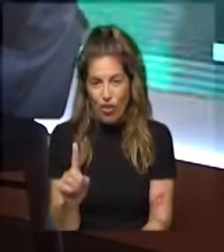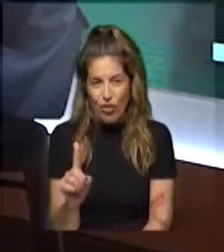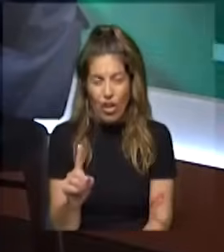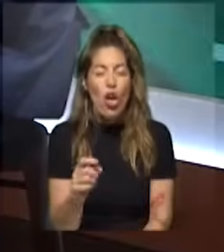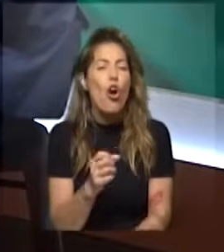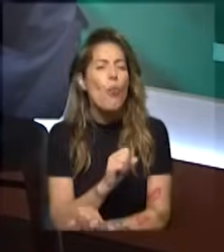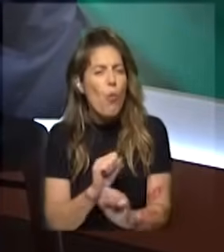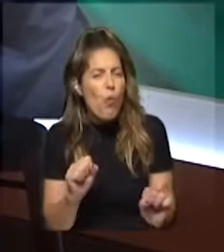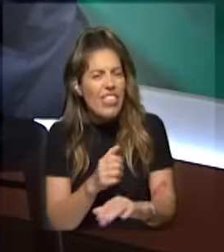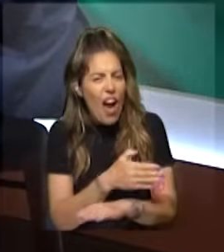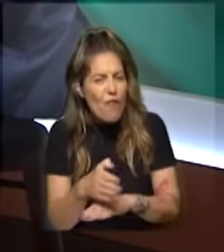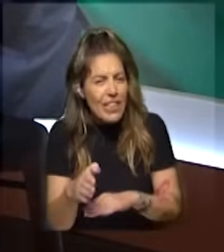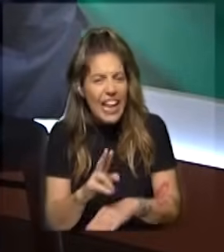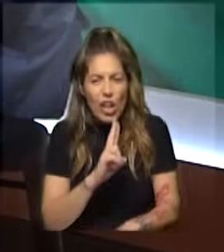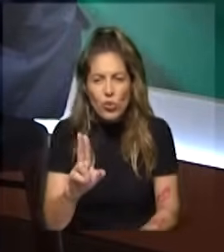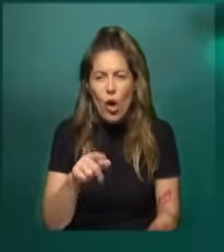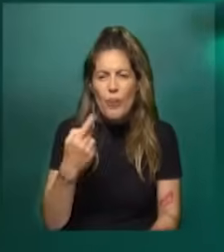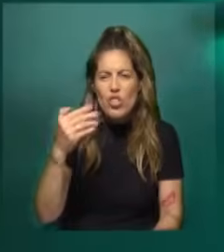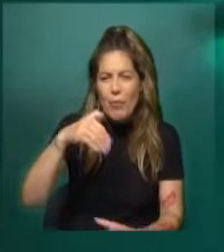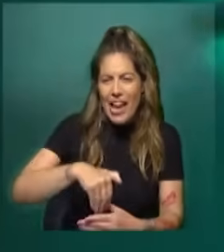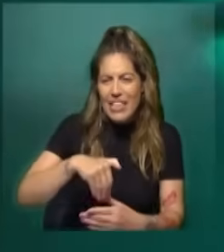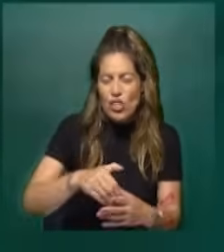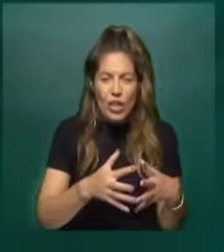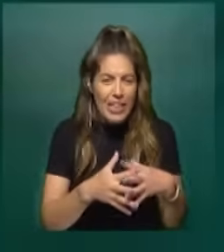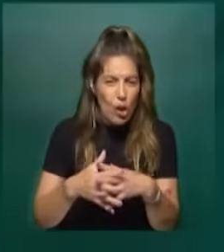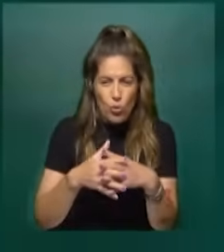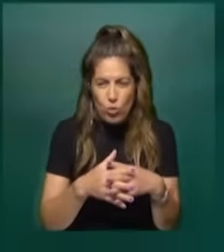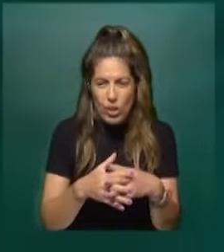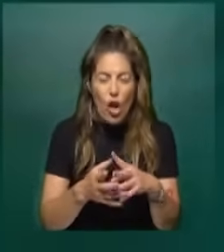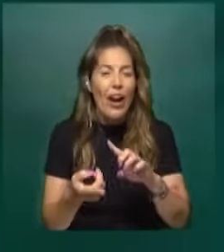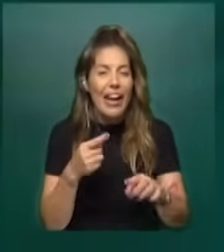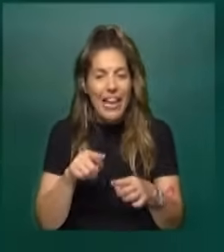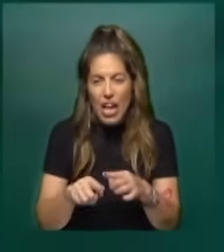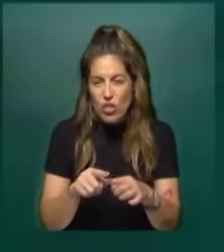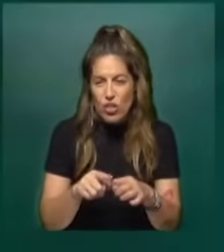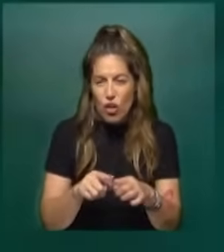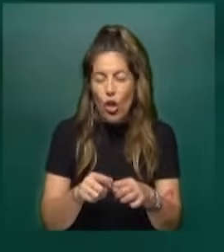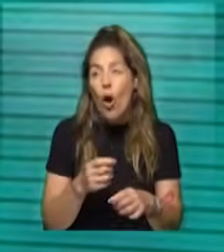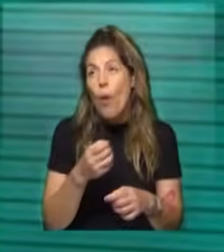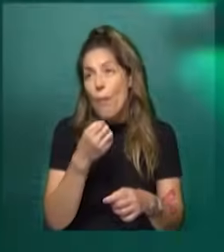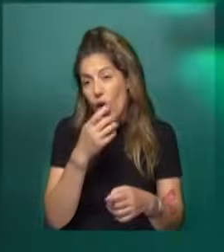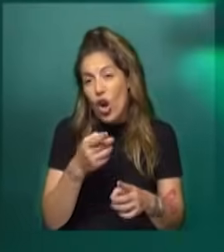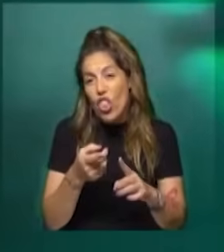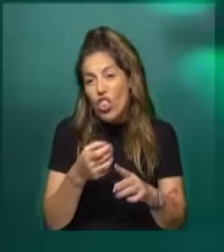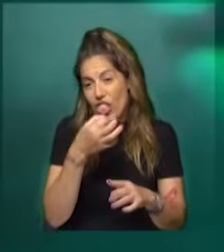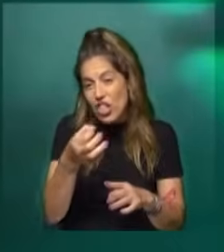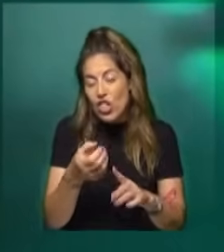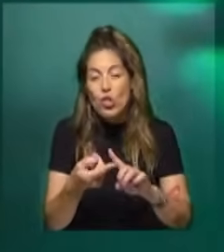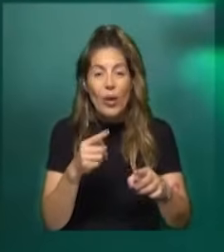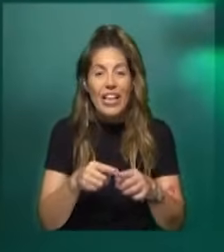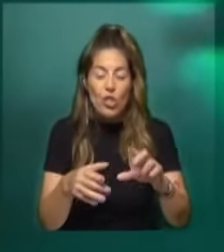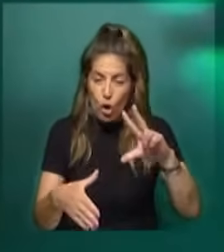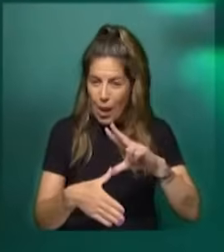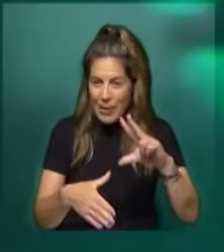afectar el resultado de la próxima elección en Estados Unidos con relación en su relación con América